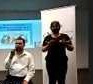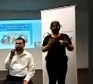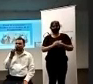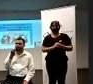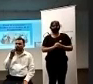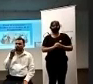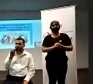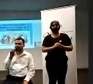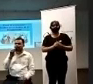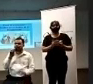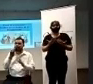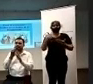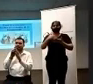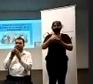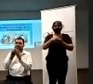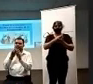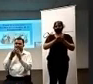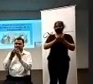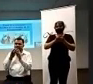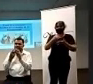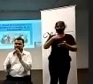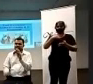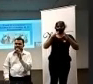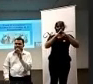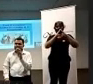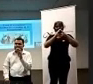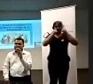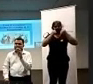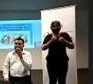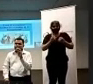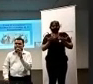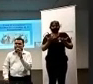mental. La persona con discapacidad.